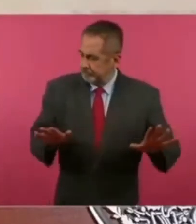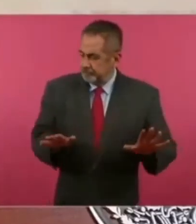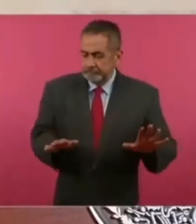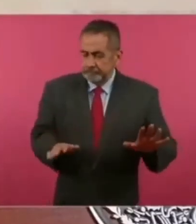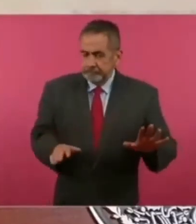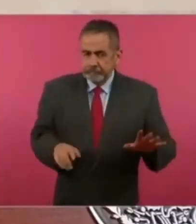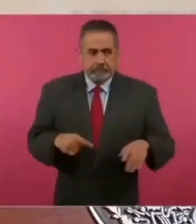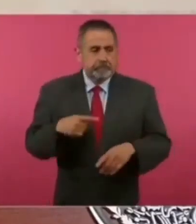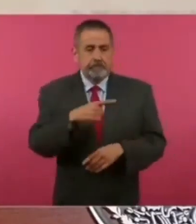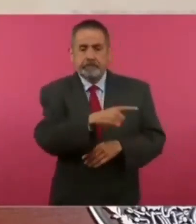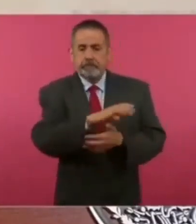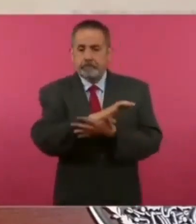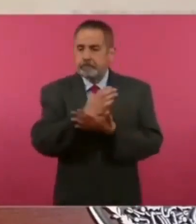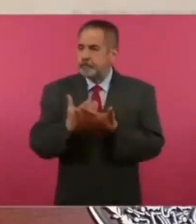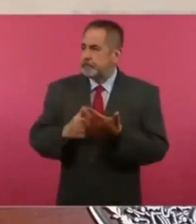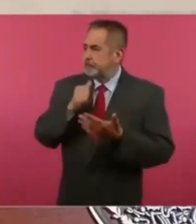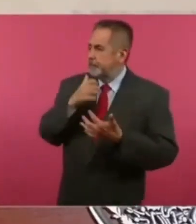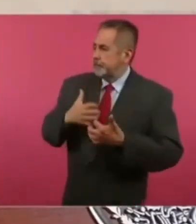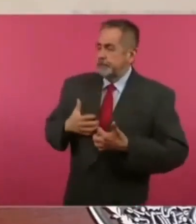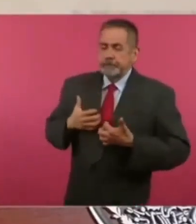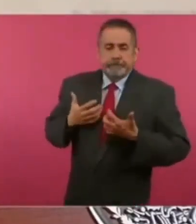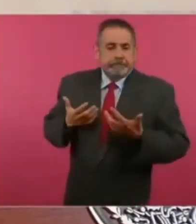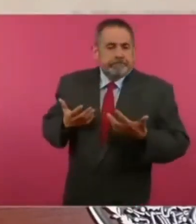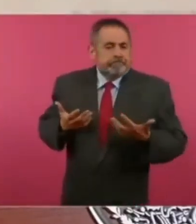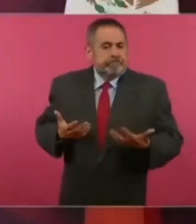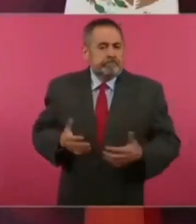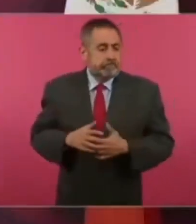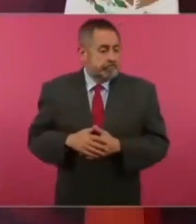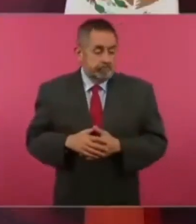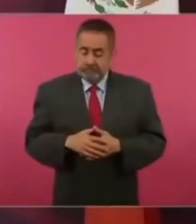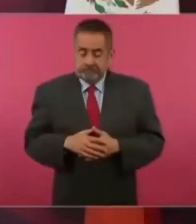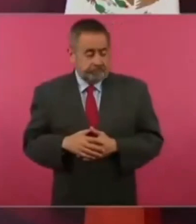esos contratos o se les han